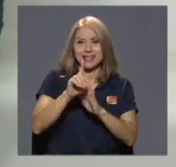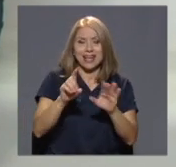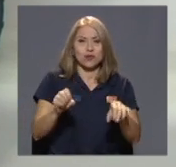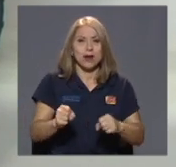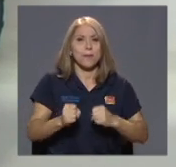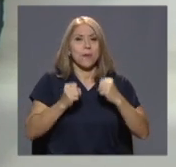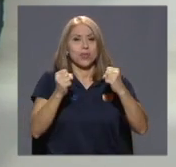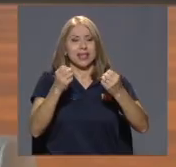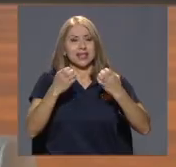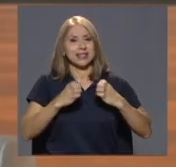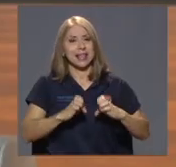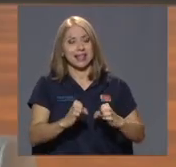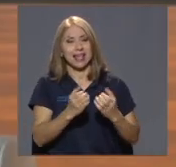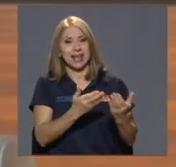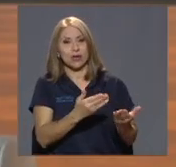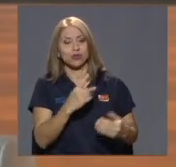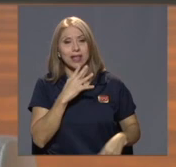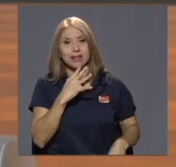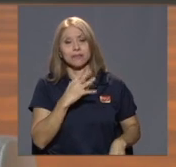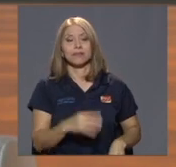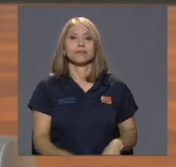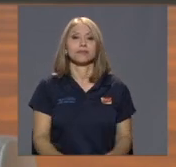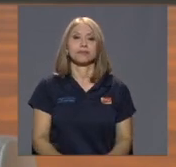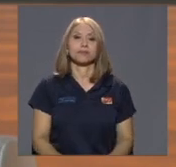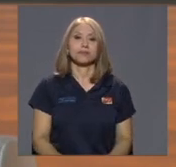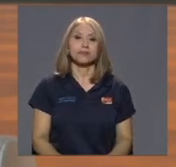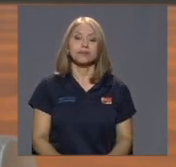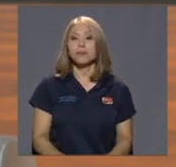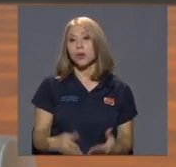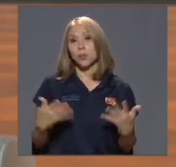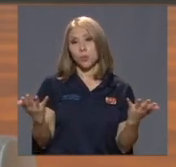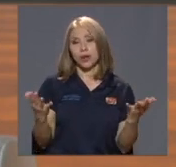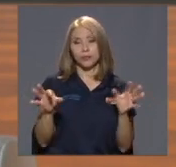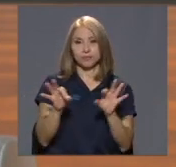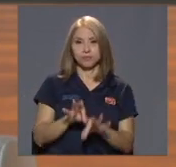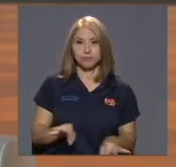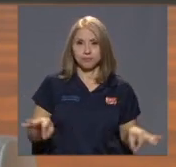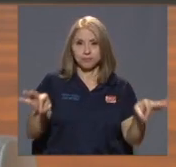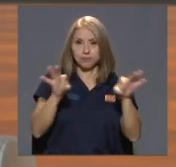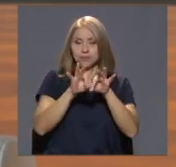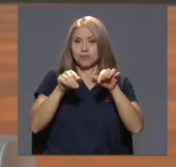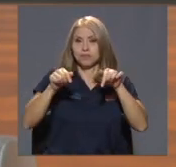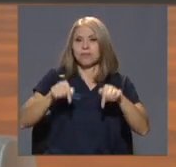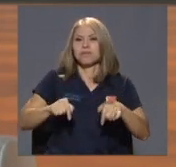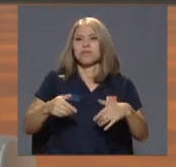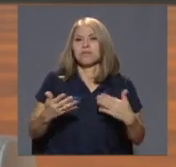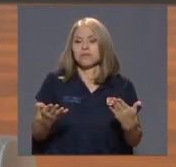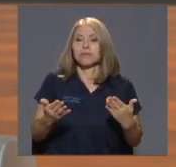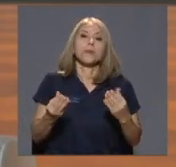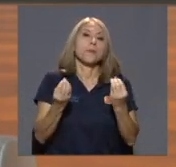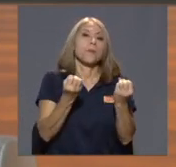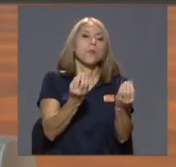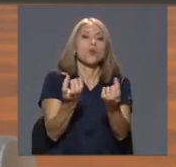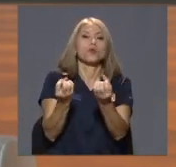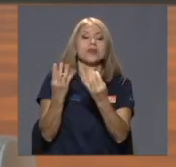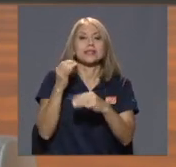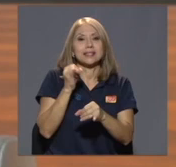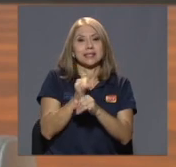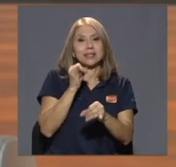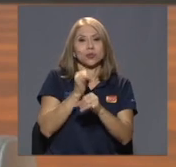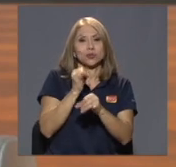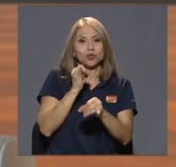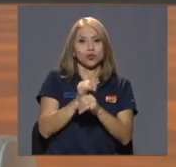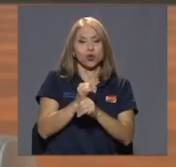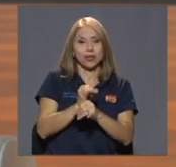usted tendría en manos. Bueno, lo importante acá es que hay muchas instituciones involucradas en esto, es